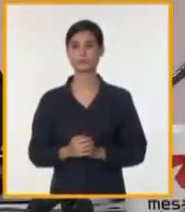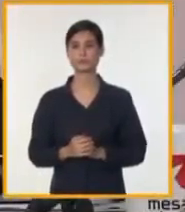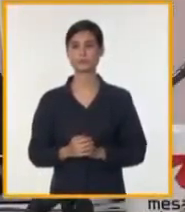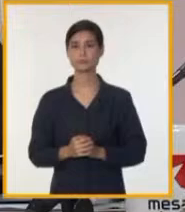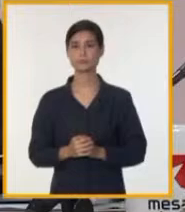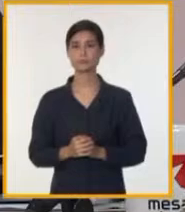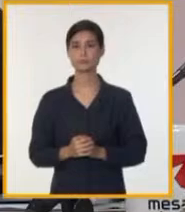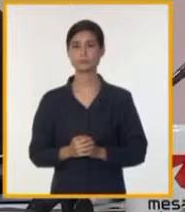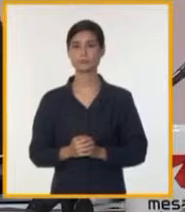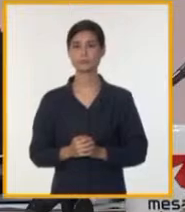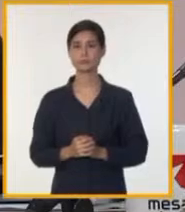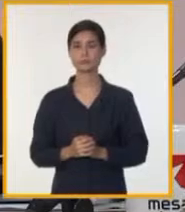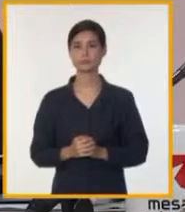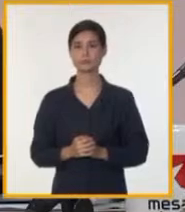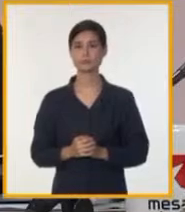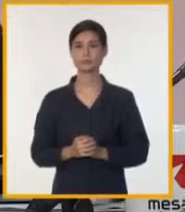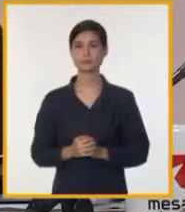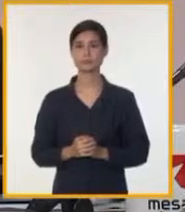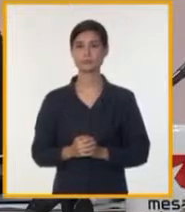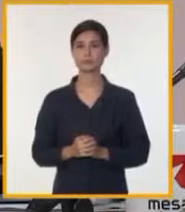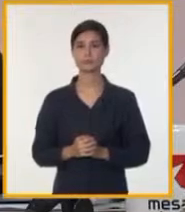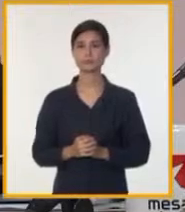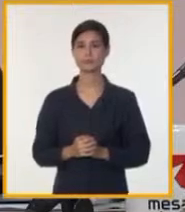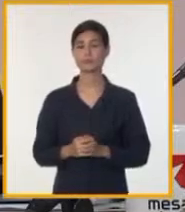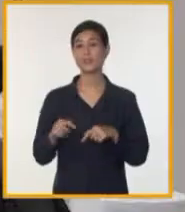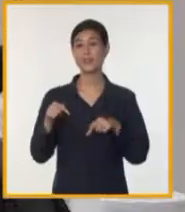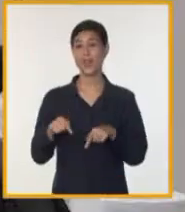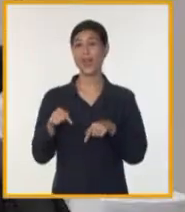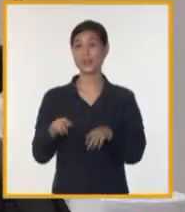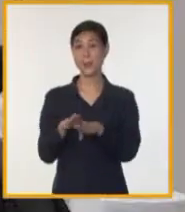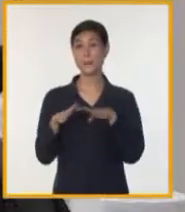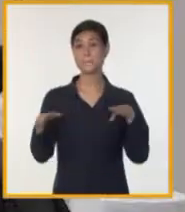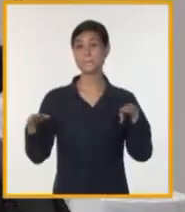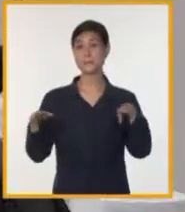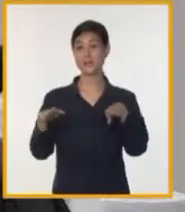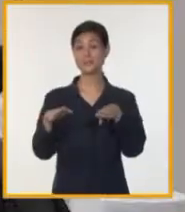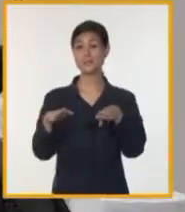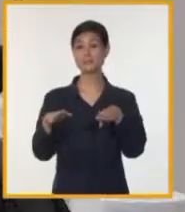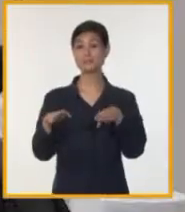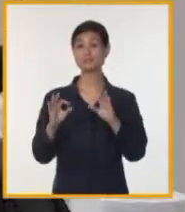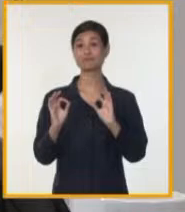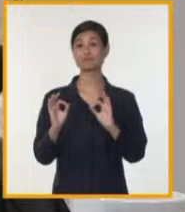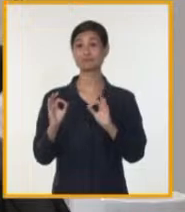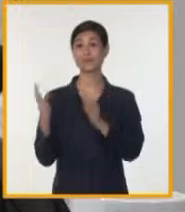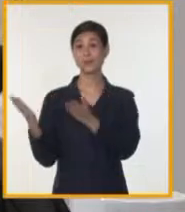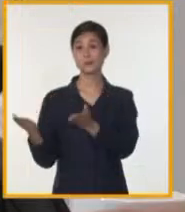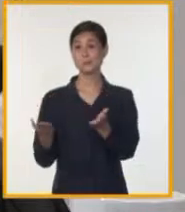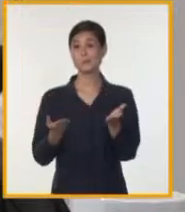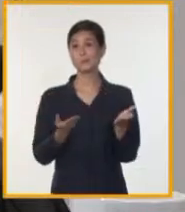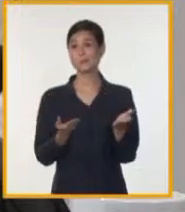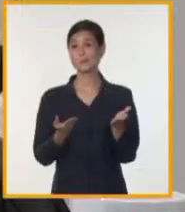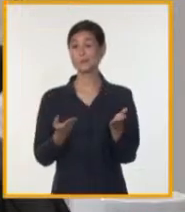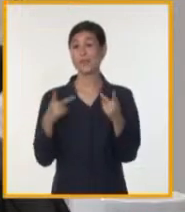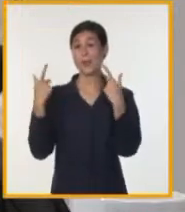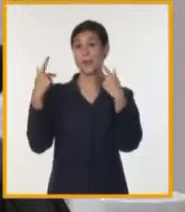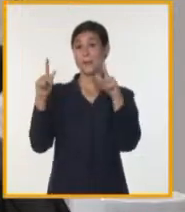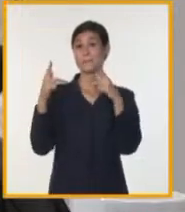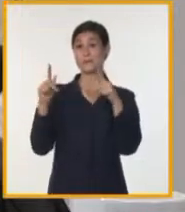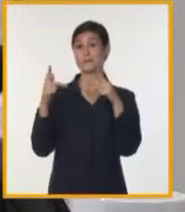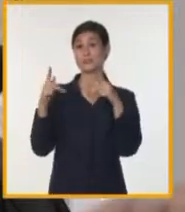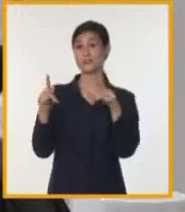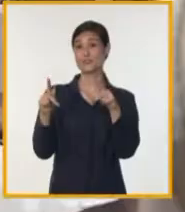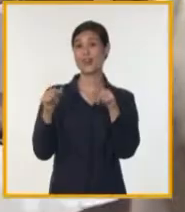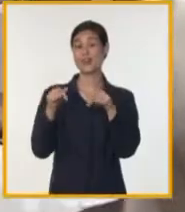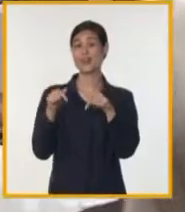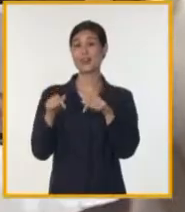está de azul como en el reportaje, está de blanco acá en la mesa redonda. Nos acompaña el ingeniero Aidel Ramón Linares León, director general de la